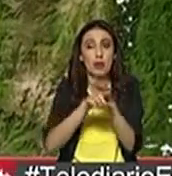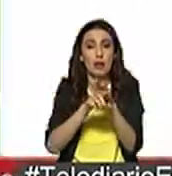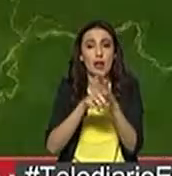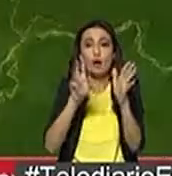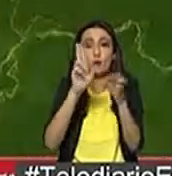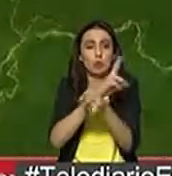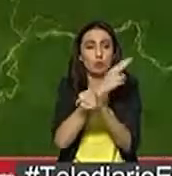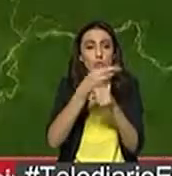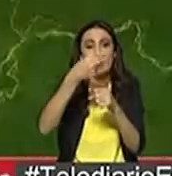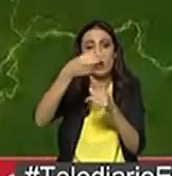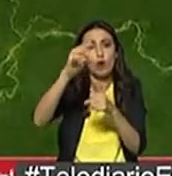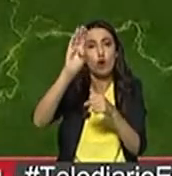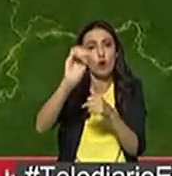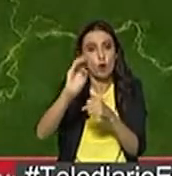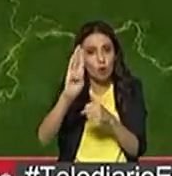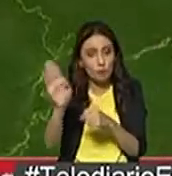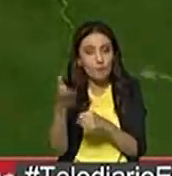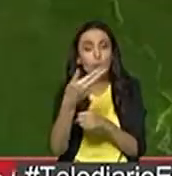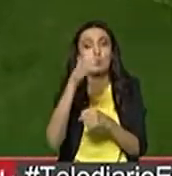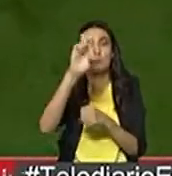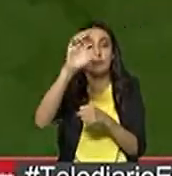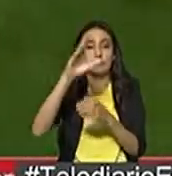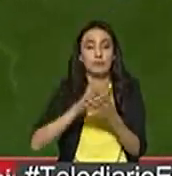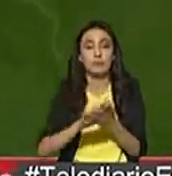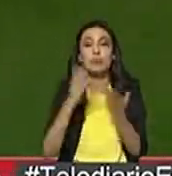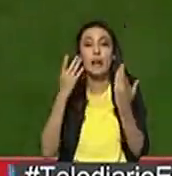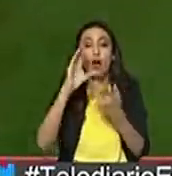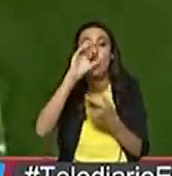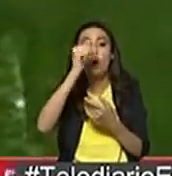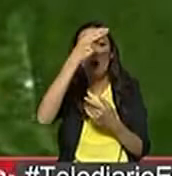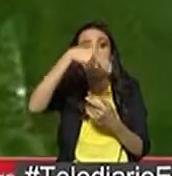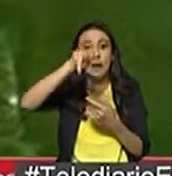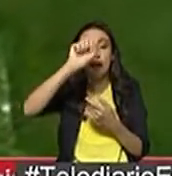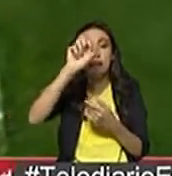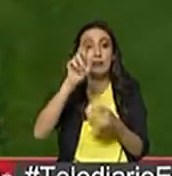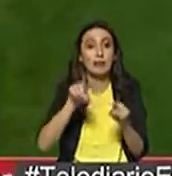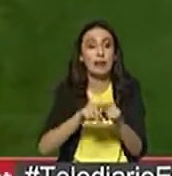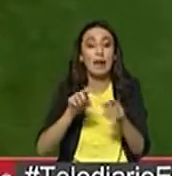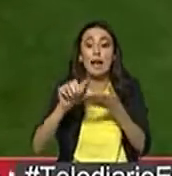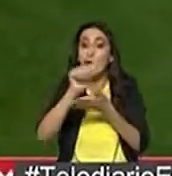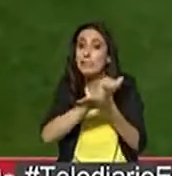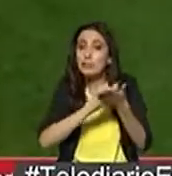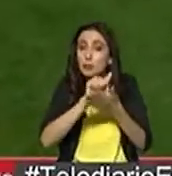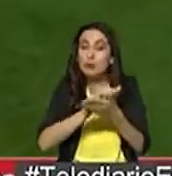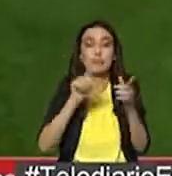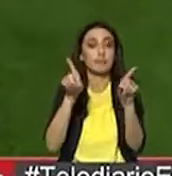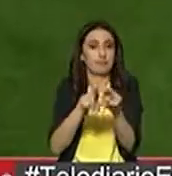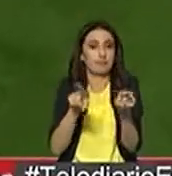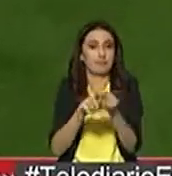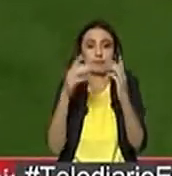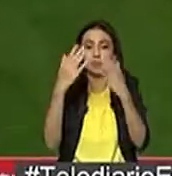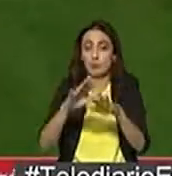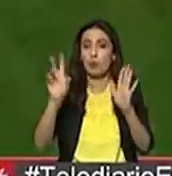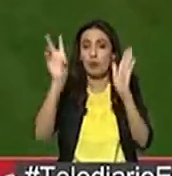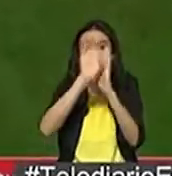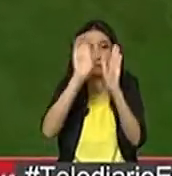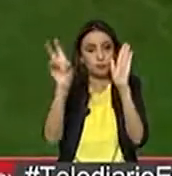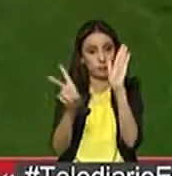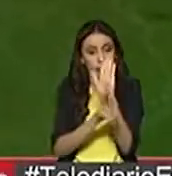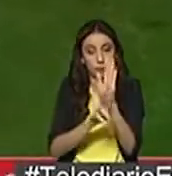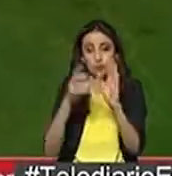seleccion.zona5@msp.gov.es. Y quienes habiten en las provincias de Cañar, Azuay y Morona, Santiago, tendrán que enviar sus hojas de vida al